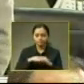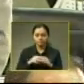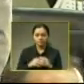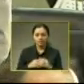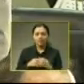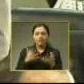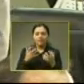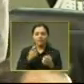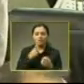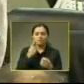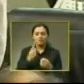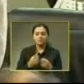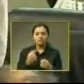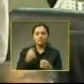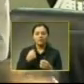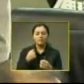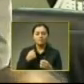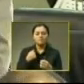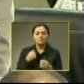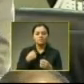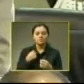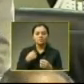Quiero decir a mis coterráneos,